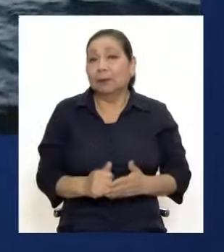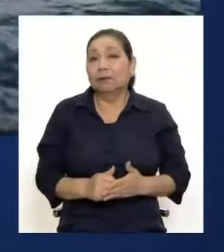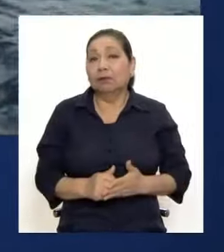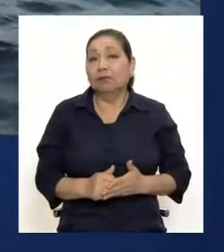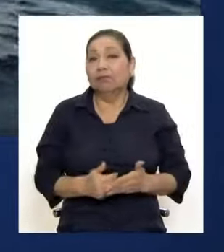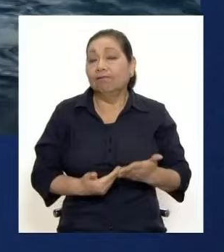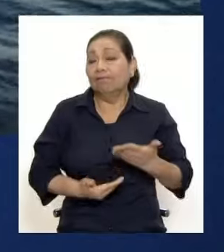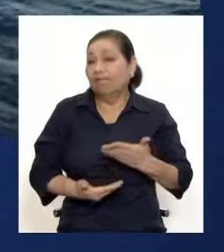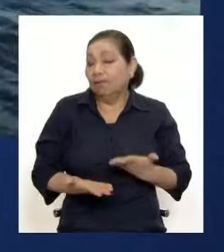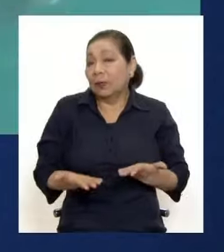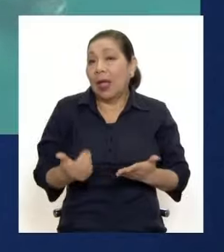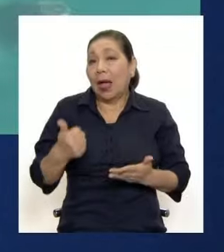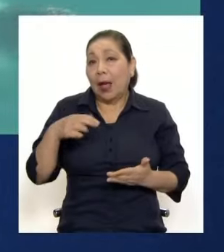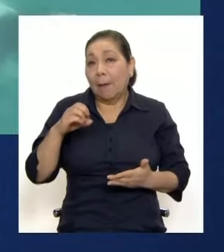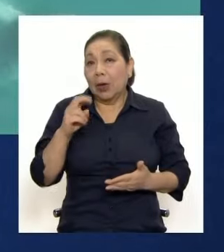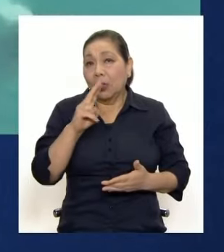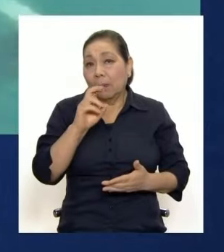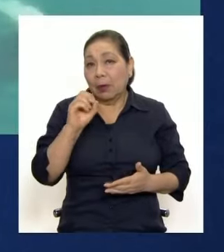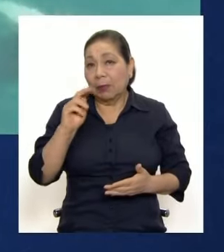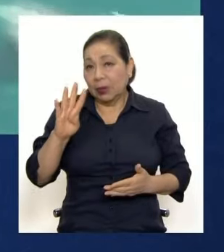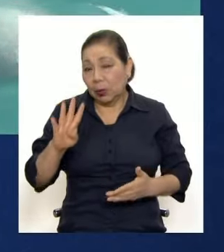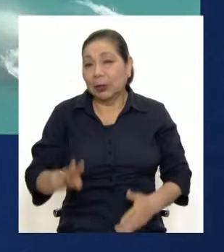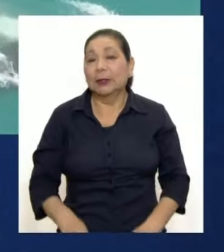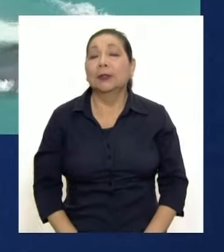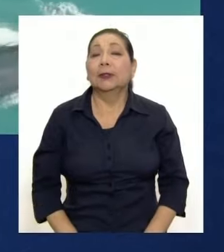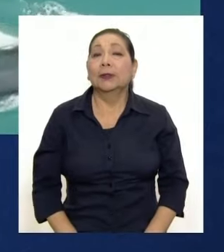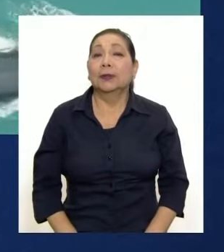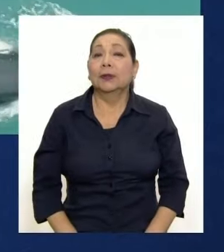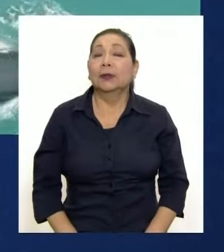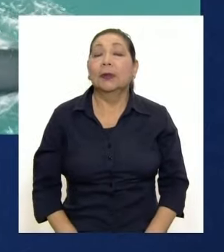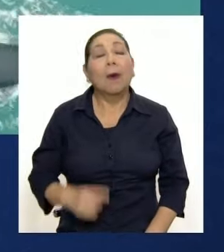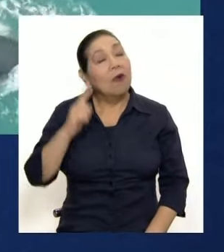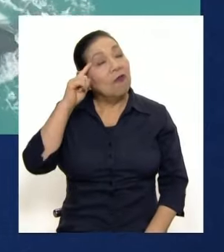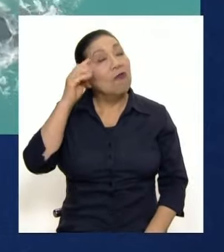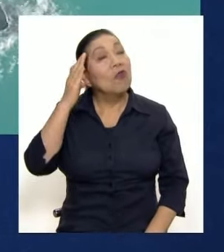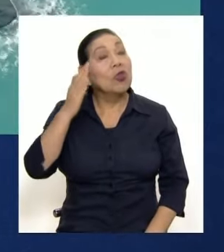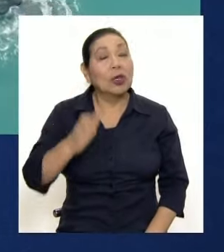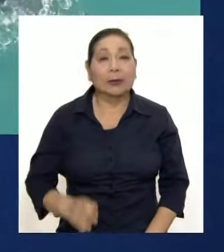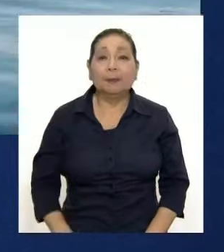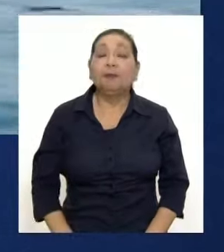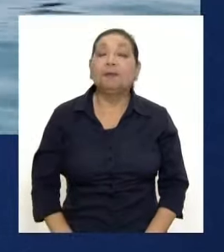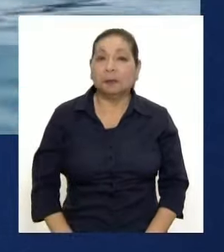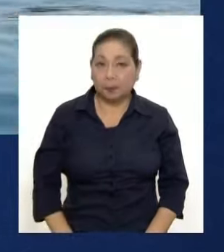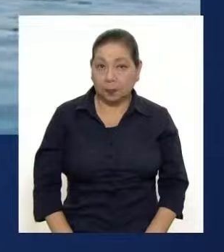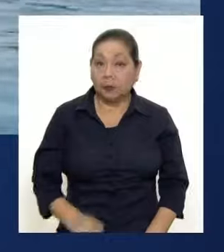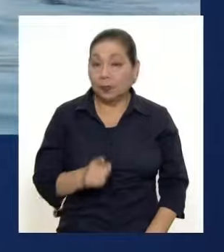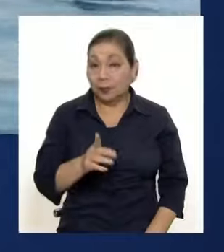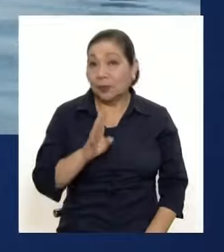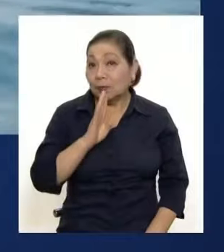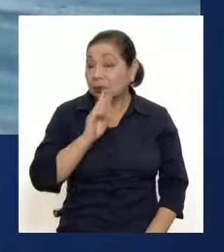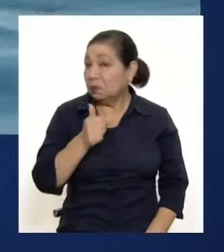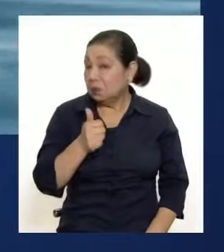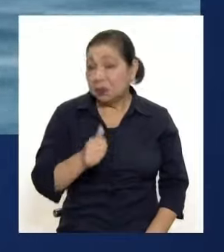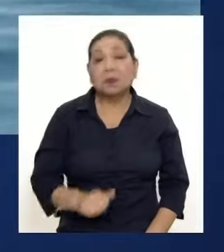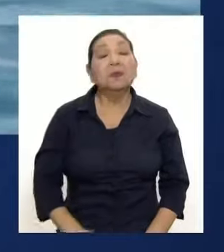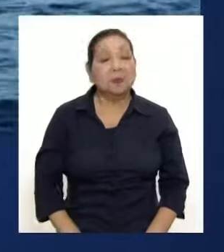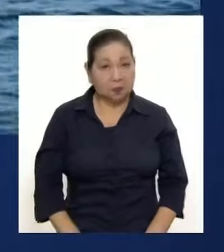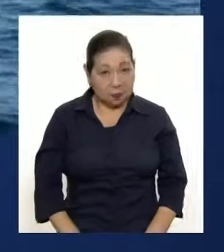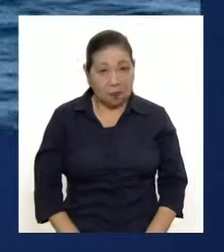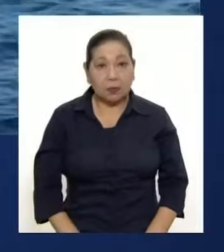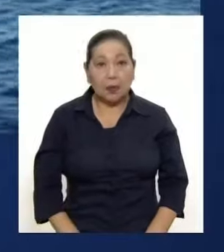tras apec 2024 o las proyecciones Sí usted lo está diciendo muy bien